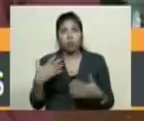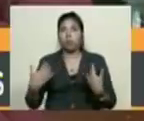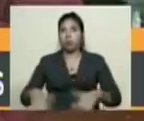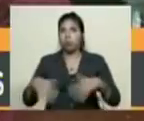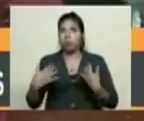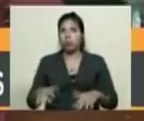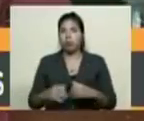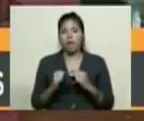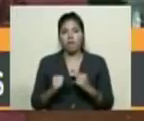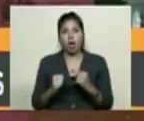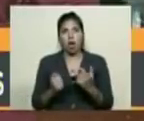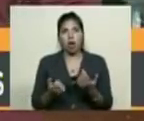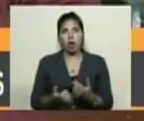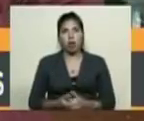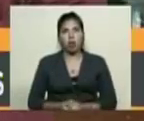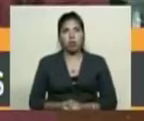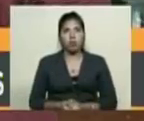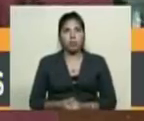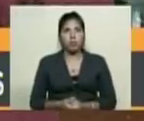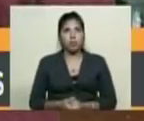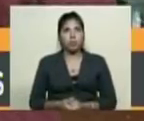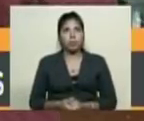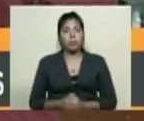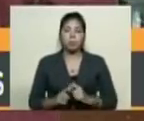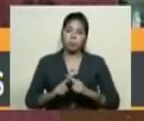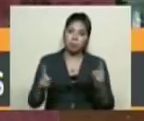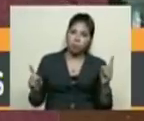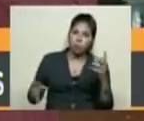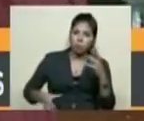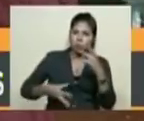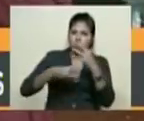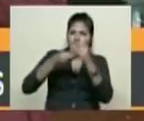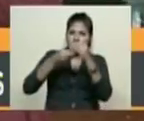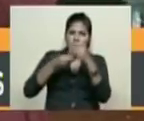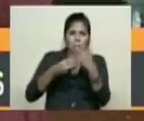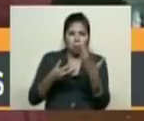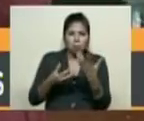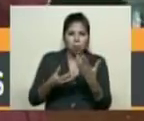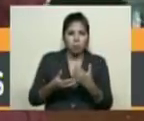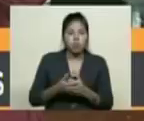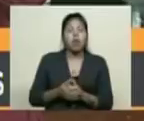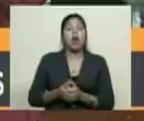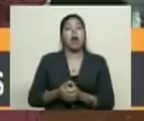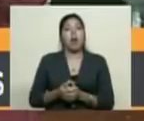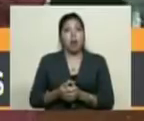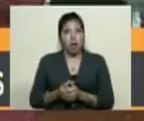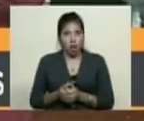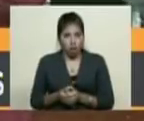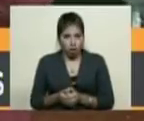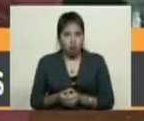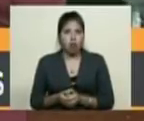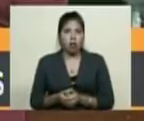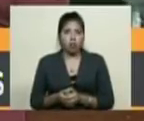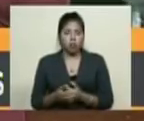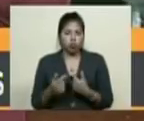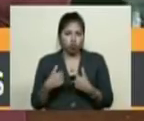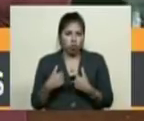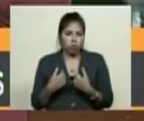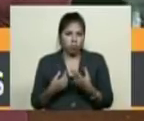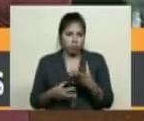ahora? Pero además nos ha permitido, muy importante, tengo que